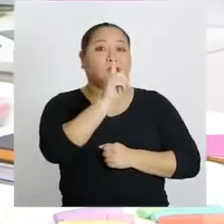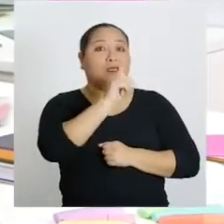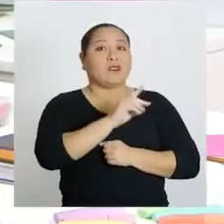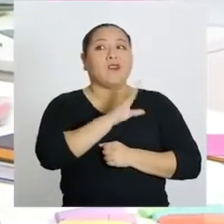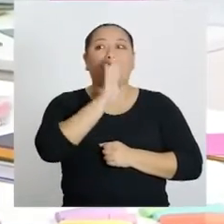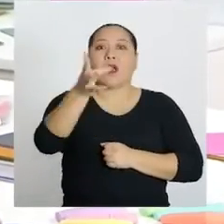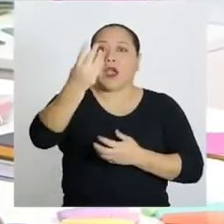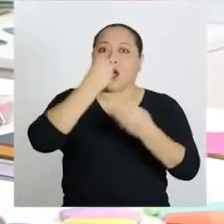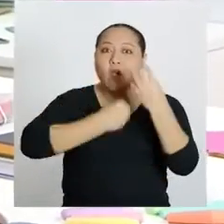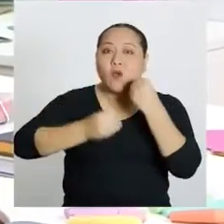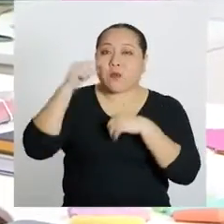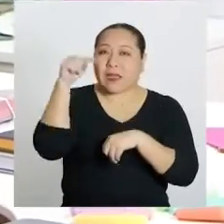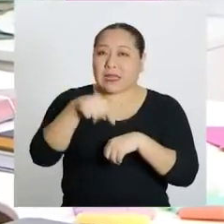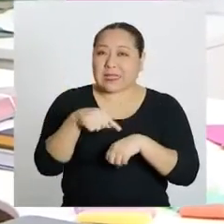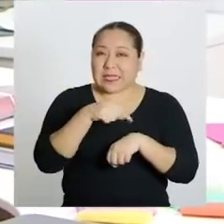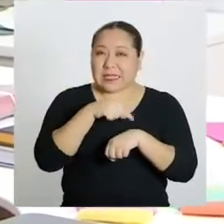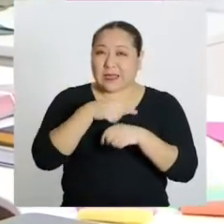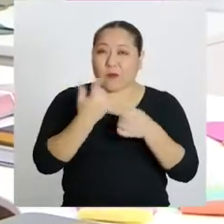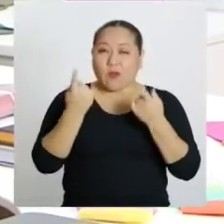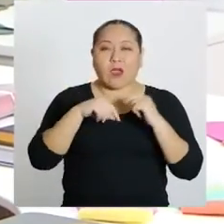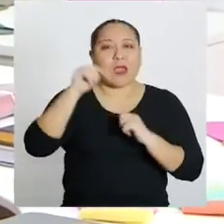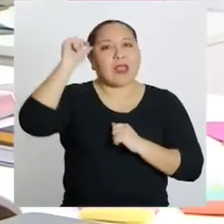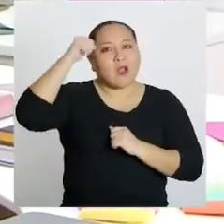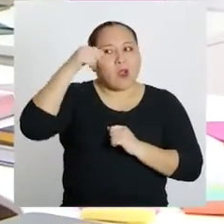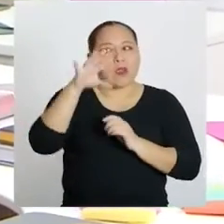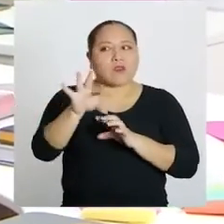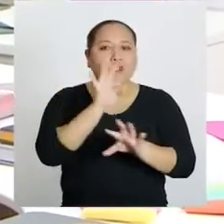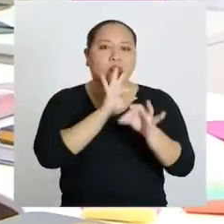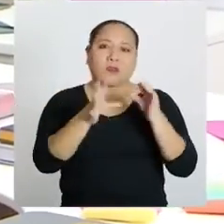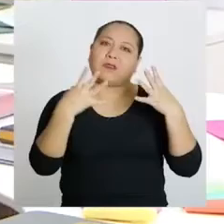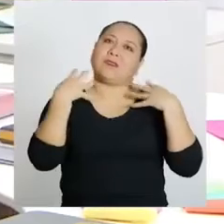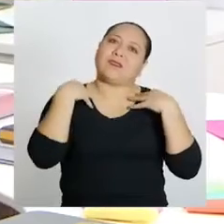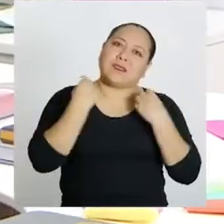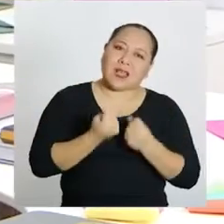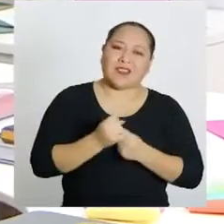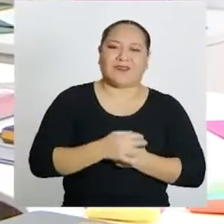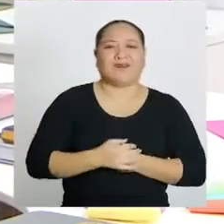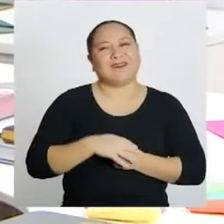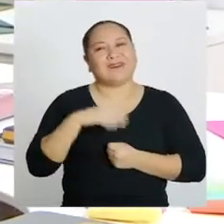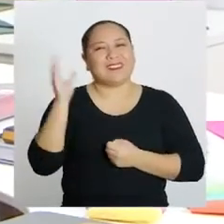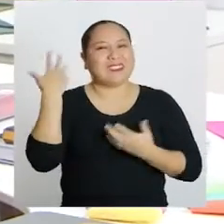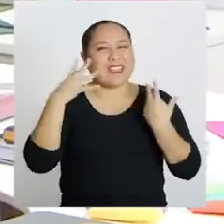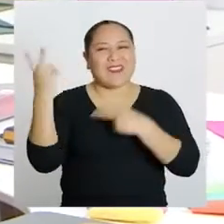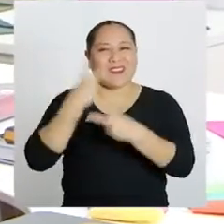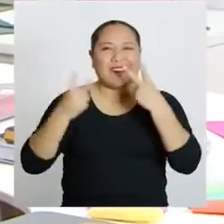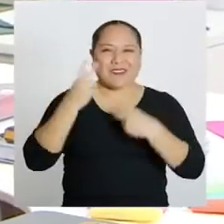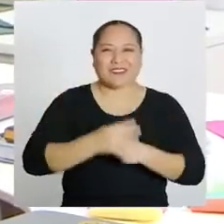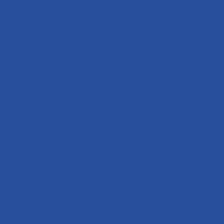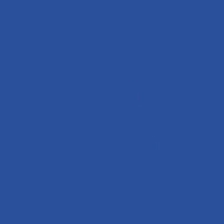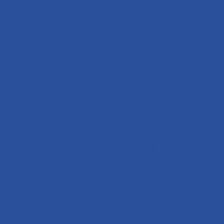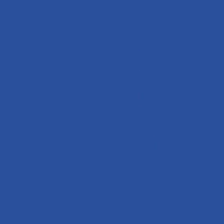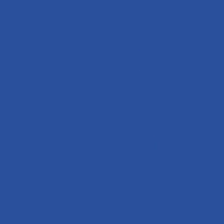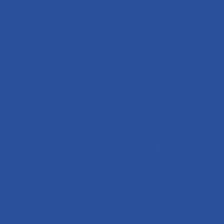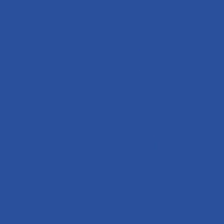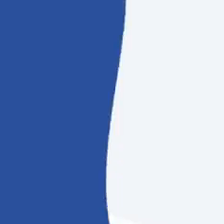si van a comer algo durante la pausa, recuerden escoger algo saludable. ¡Ya volvemos!